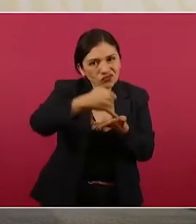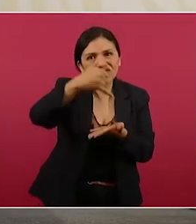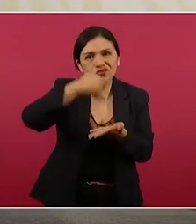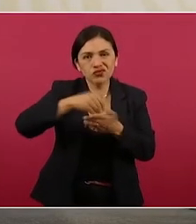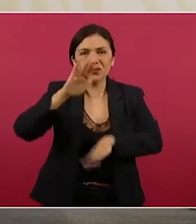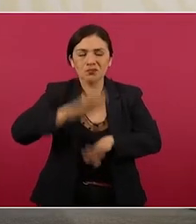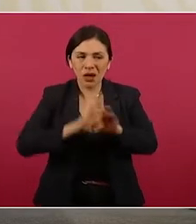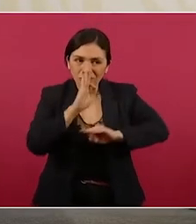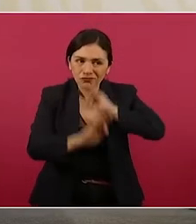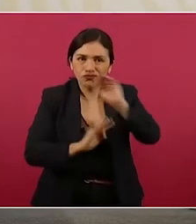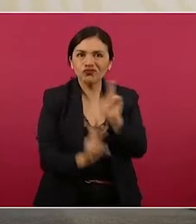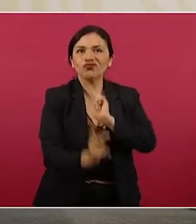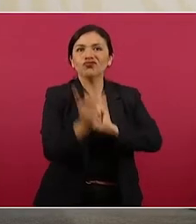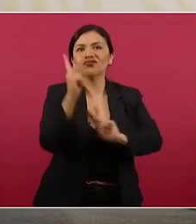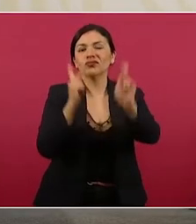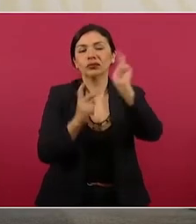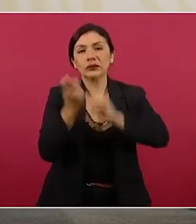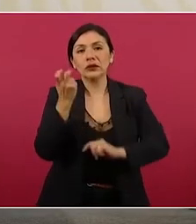y